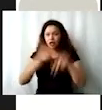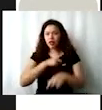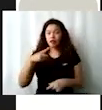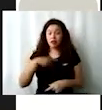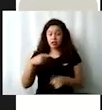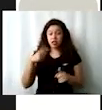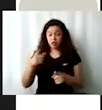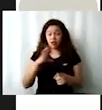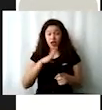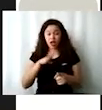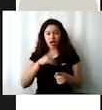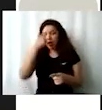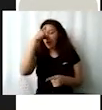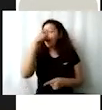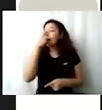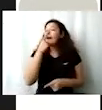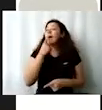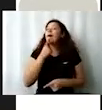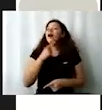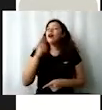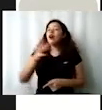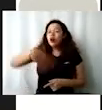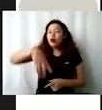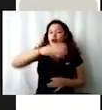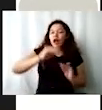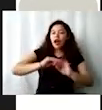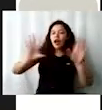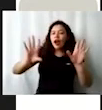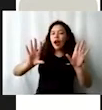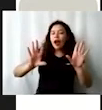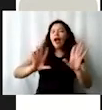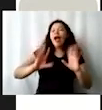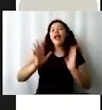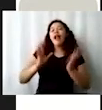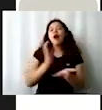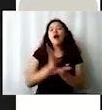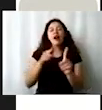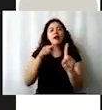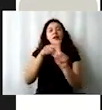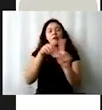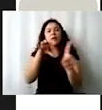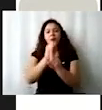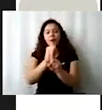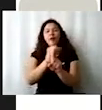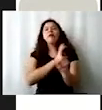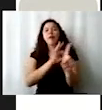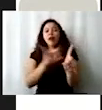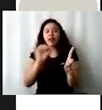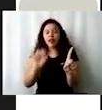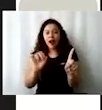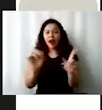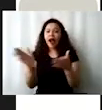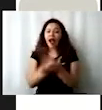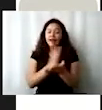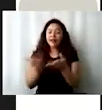cuáles son los perfiles que andas buscando, no solamente vas a cumplir con el objetivo, sino que vas a tener